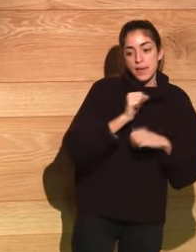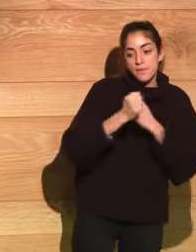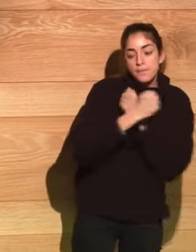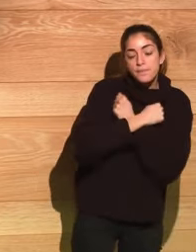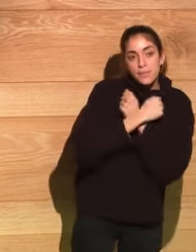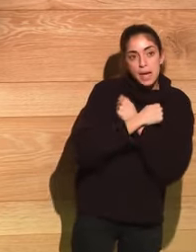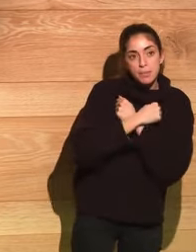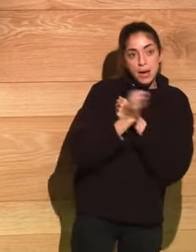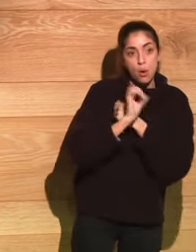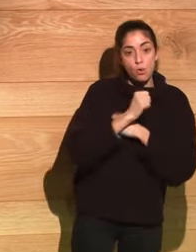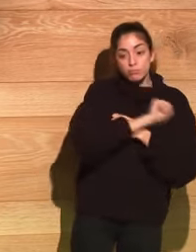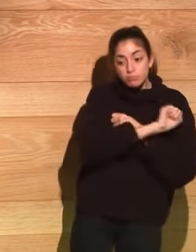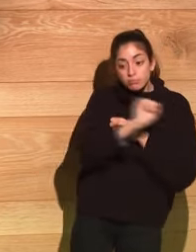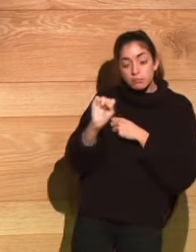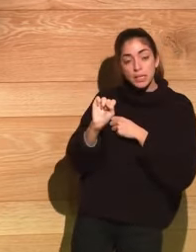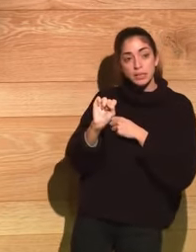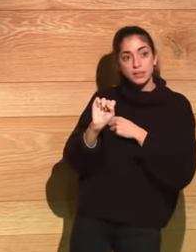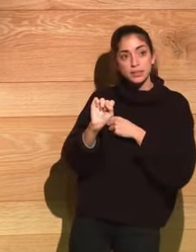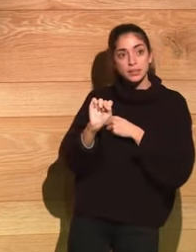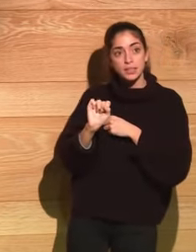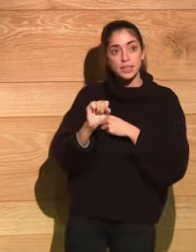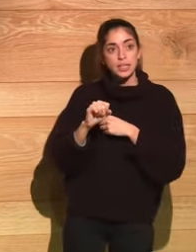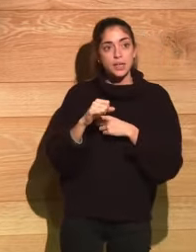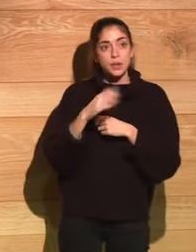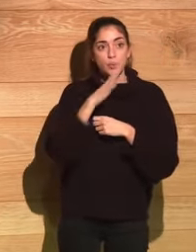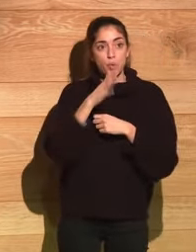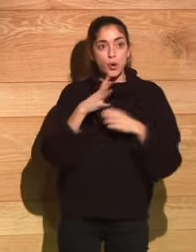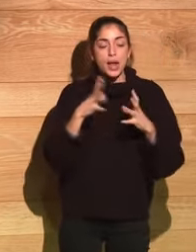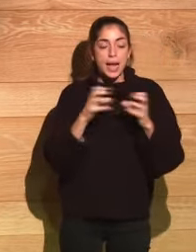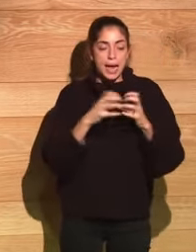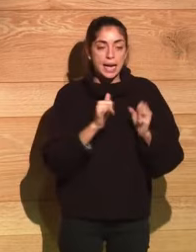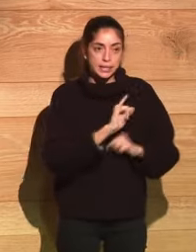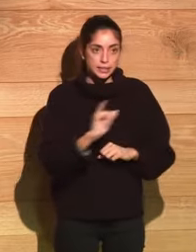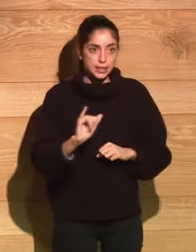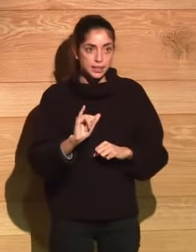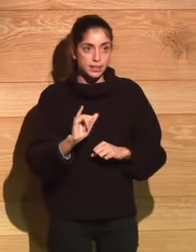es porque también desea amar, creo, y uno tiene